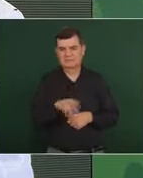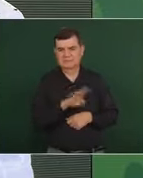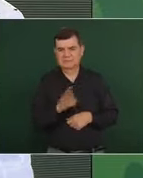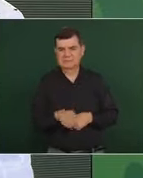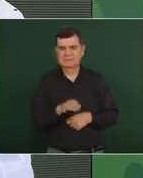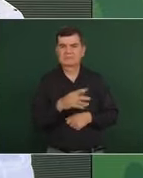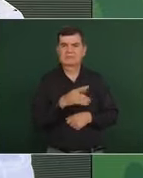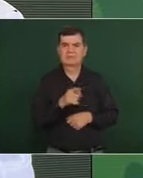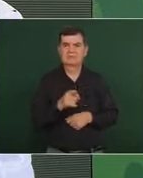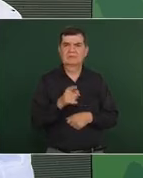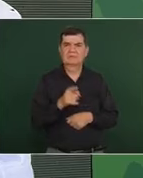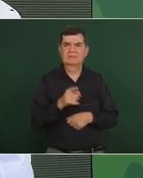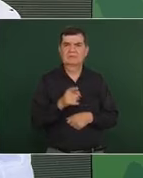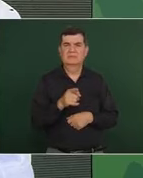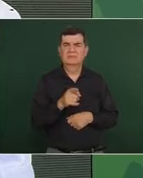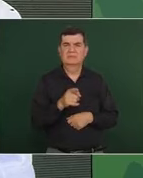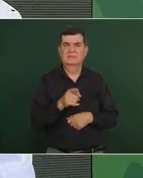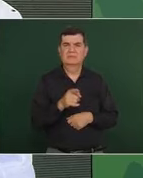Es una